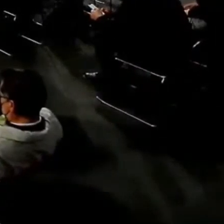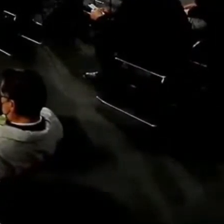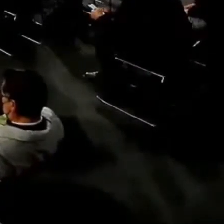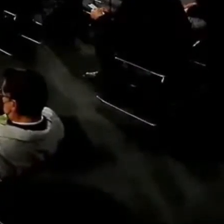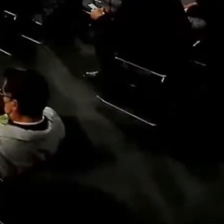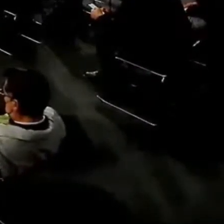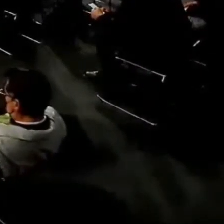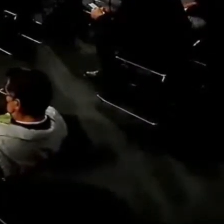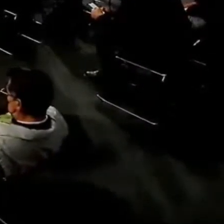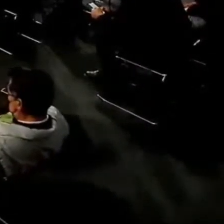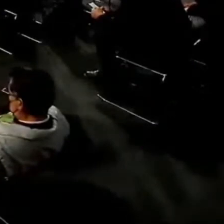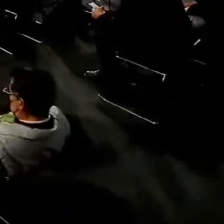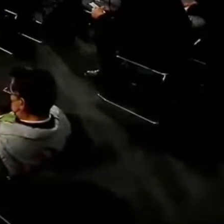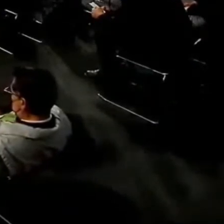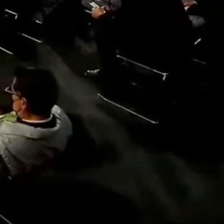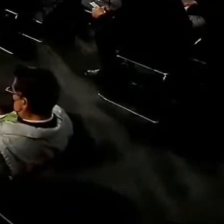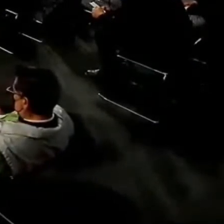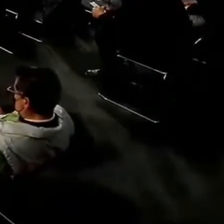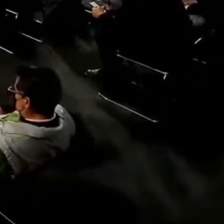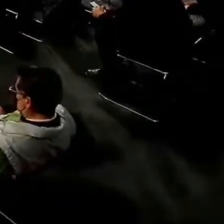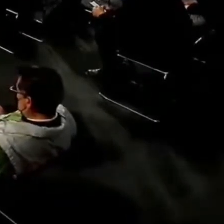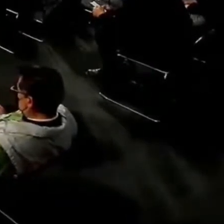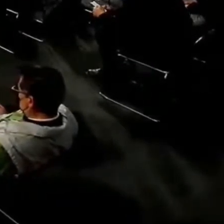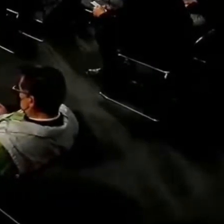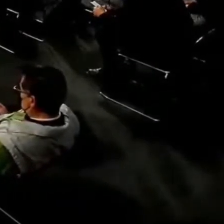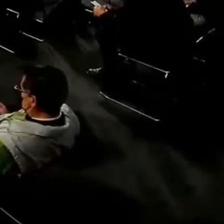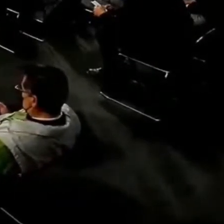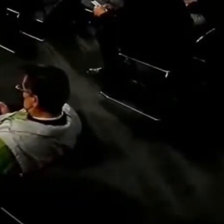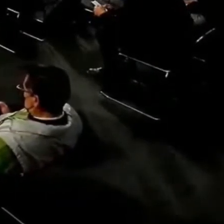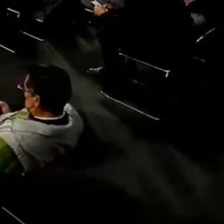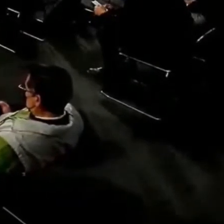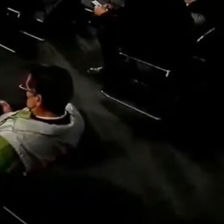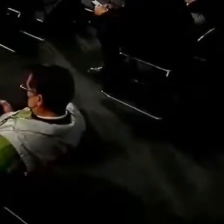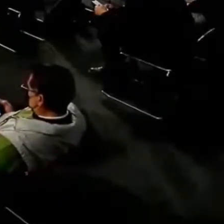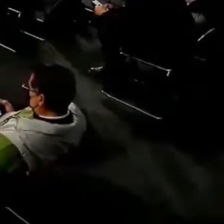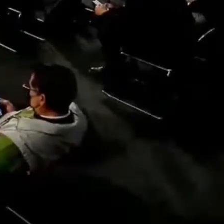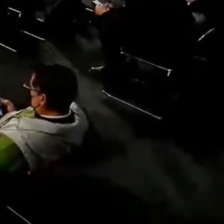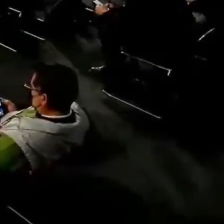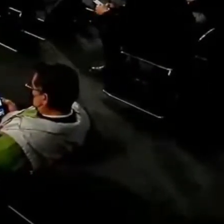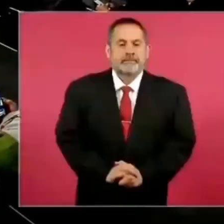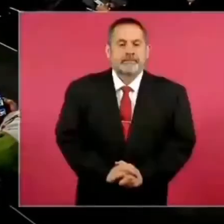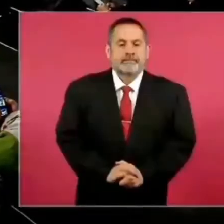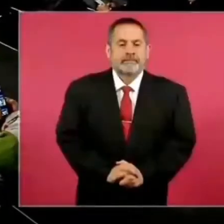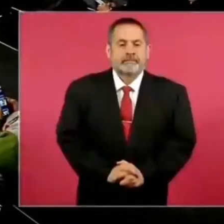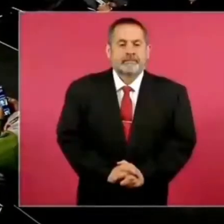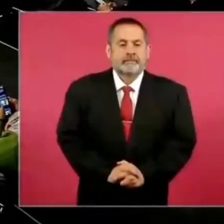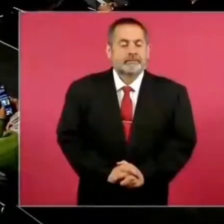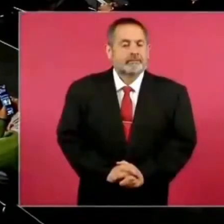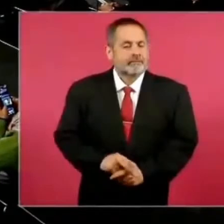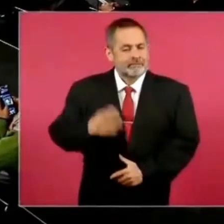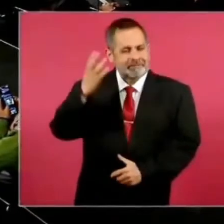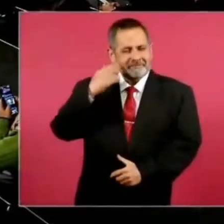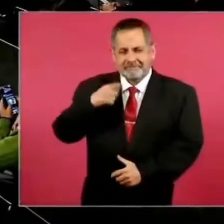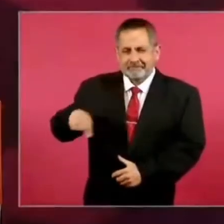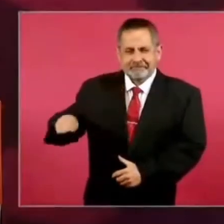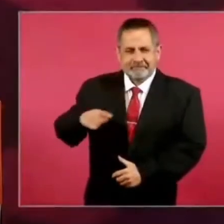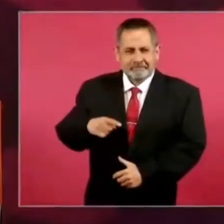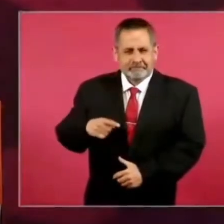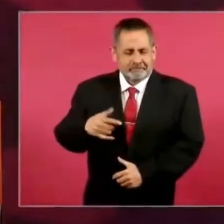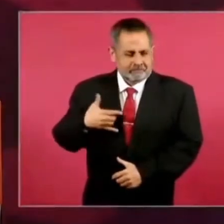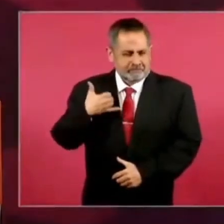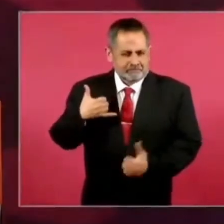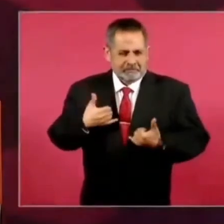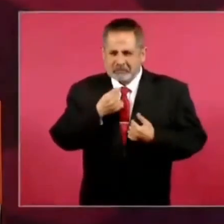Tepeitán, mi pueblo, y en Tabasco en general, se usaba mucho que cuando uno se agarraba,